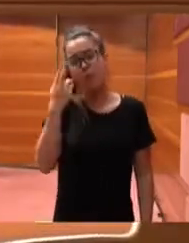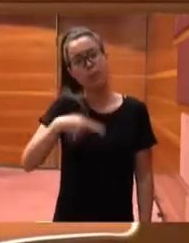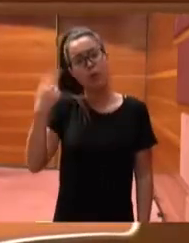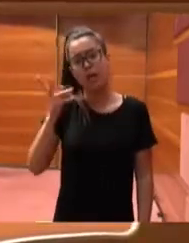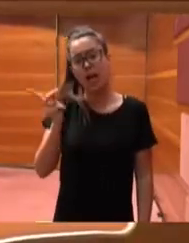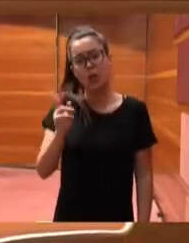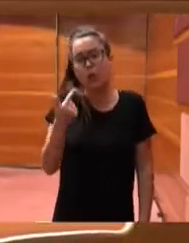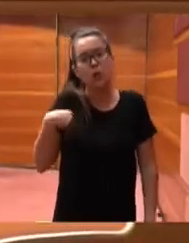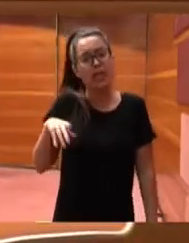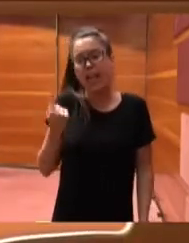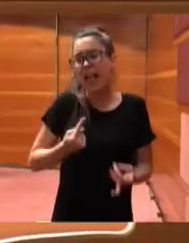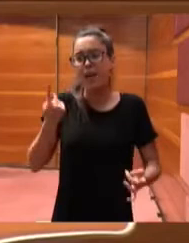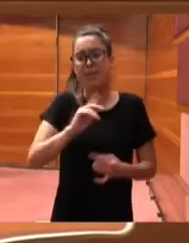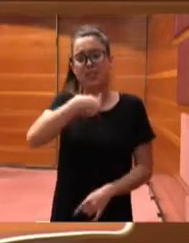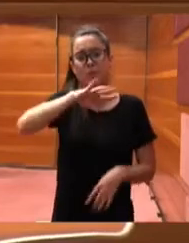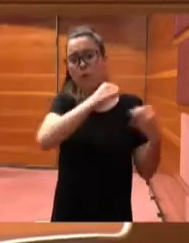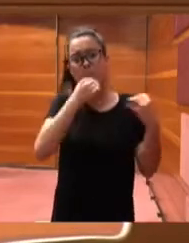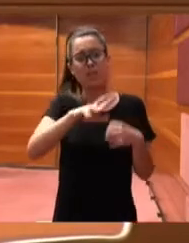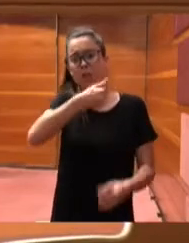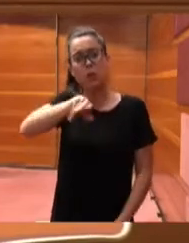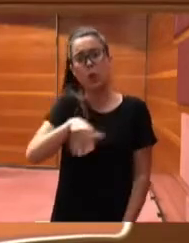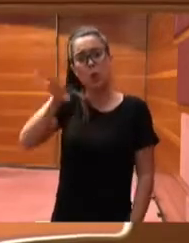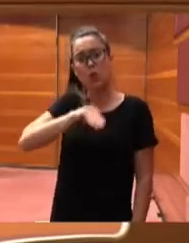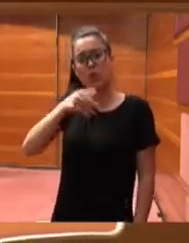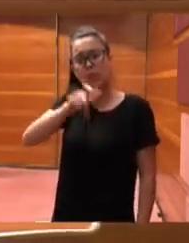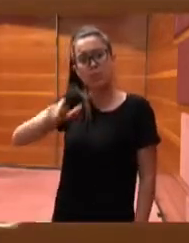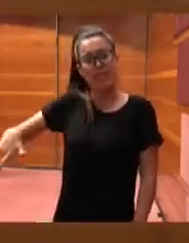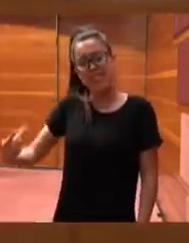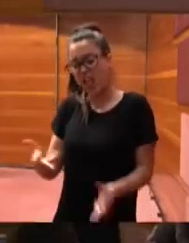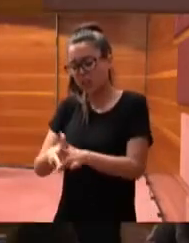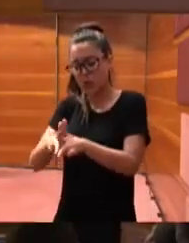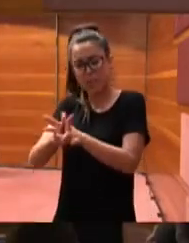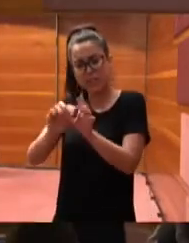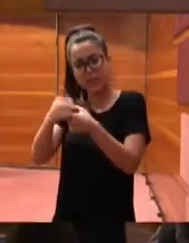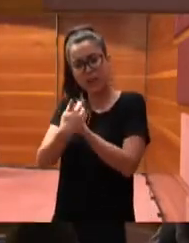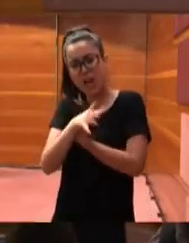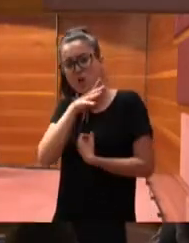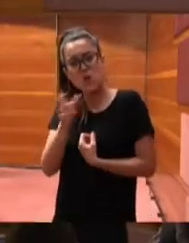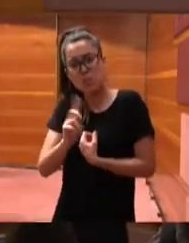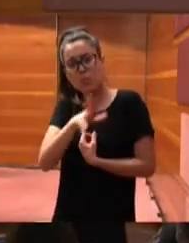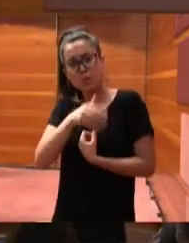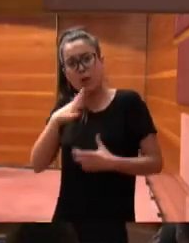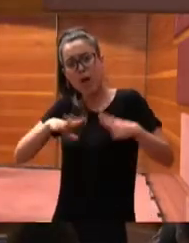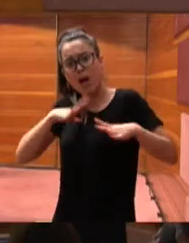eso no lo entendemos a veces desde la administración. Ya no os digo de las gestiones, pero bueno.